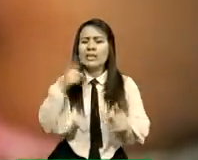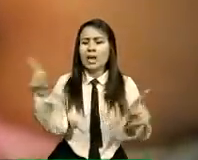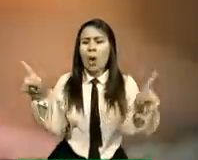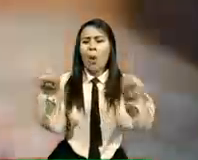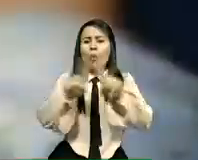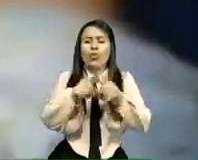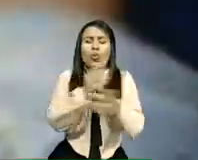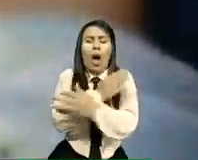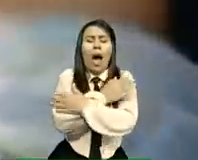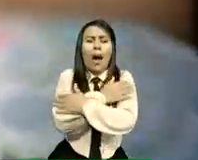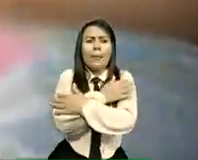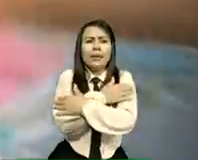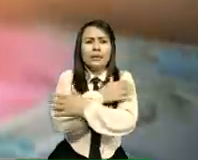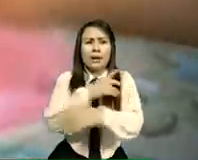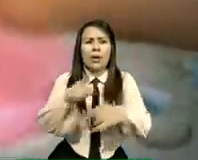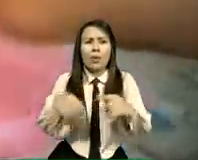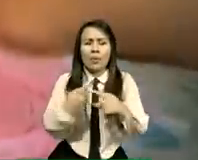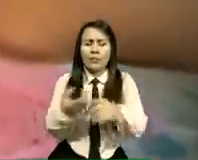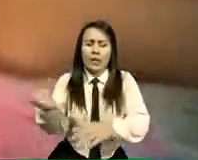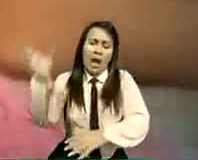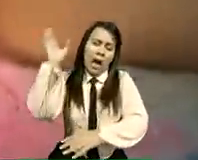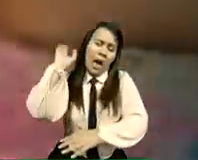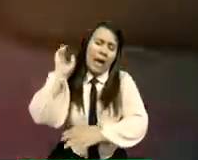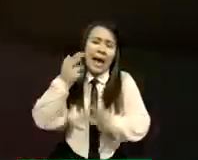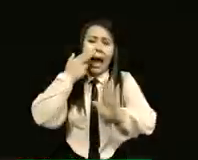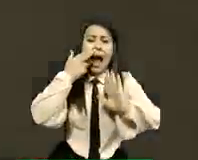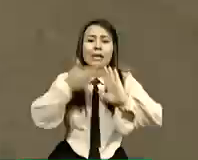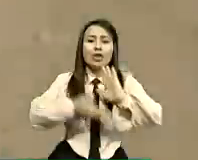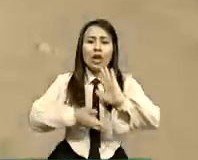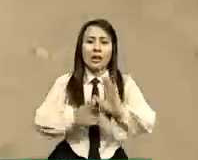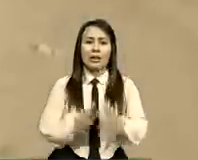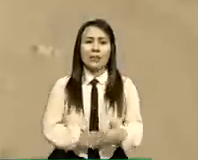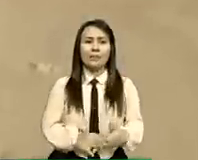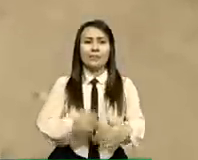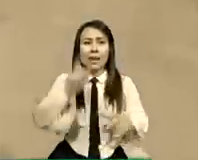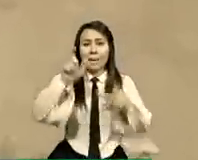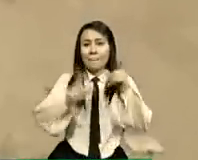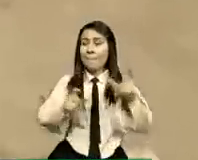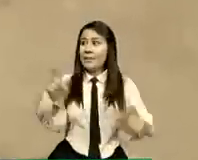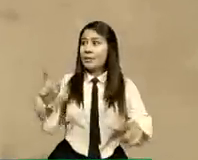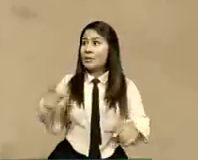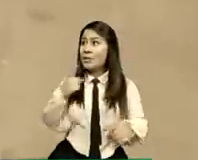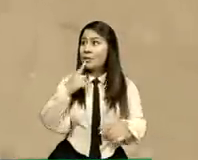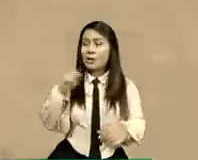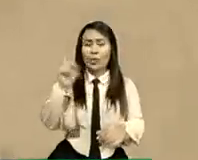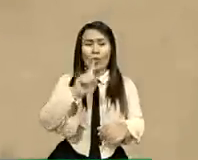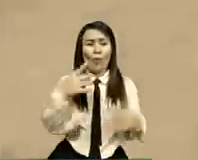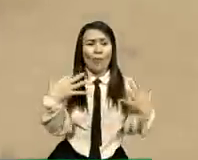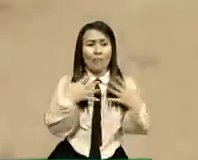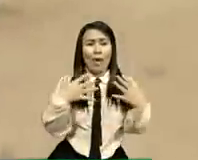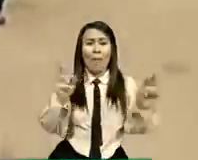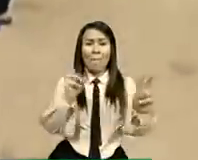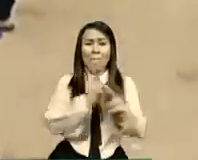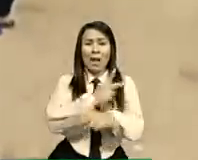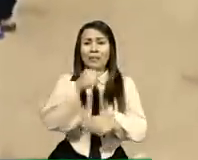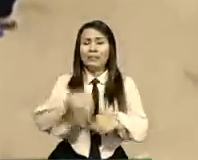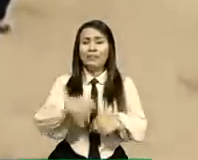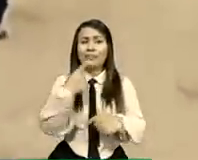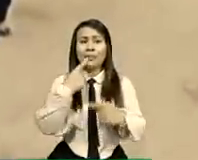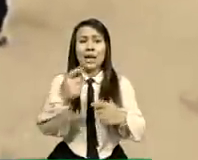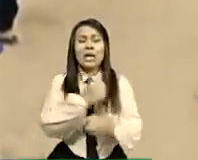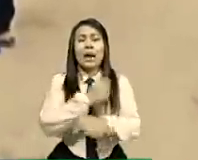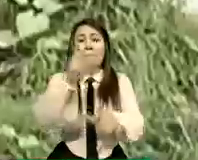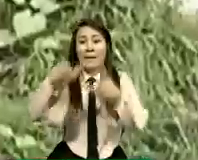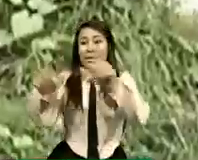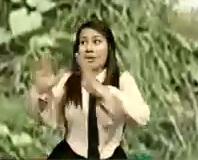piso. Y ahí nos tiraron gasolina. Algunos moradores que ahora prefieren ni salir de sus casas, les salvaron la